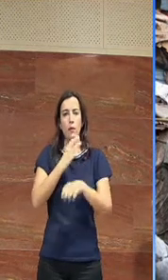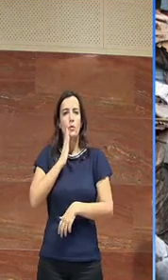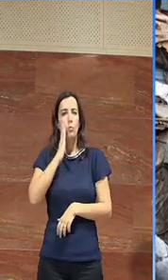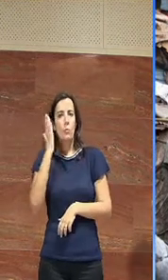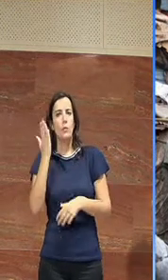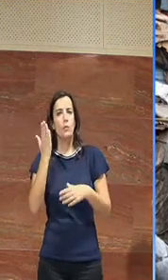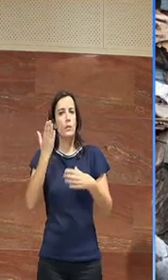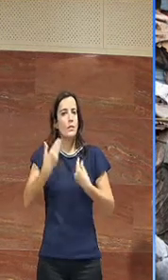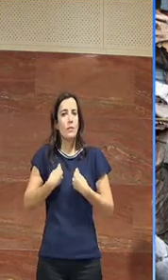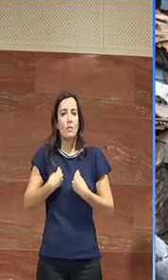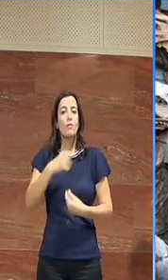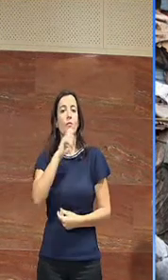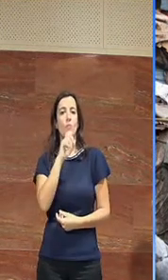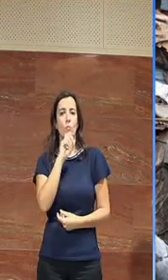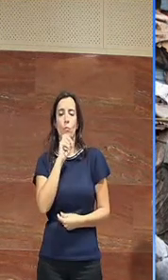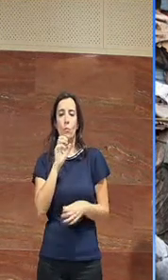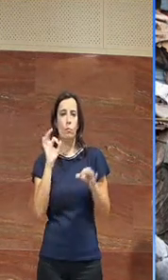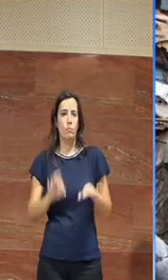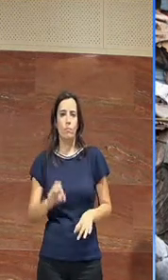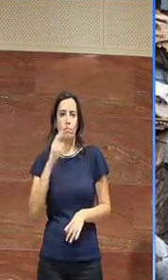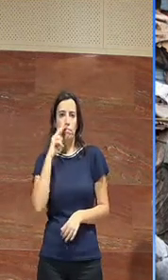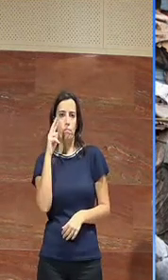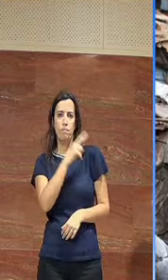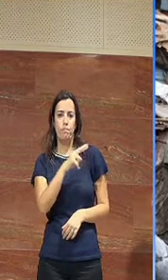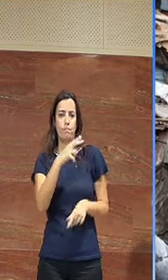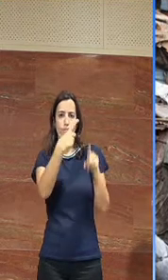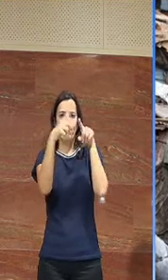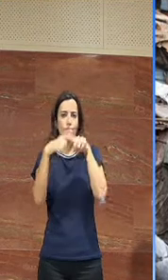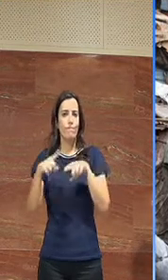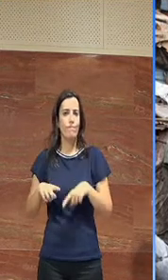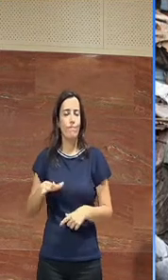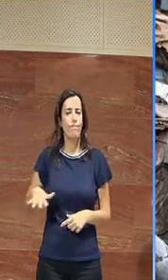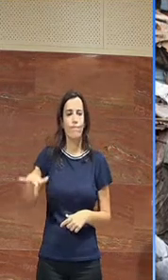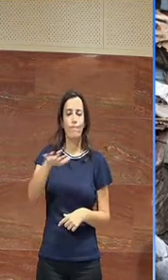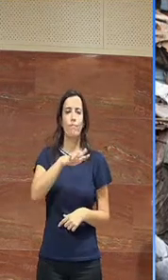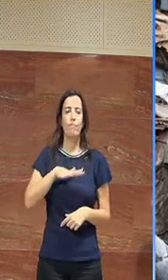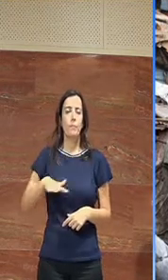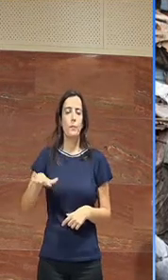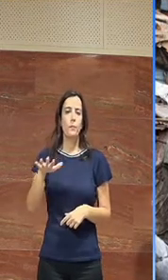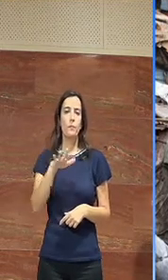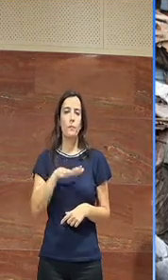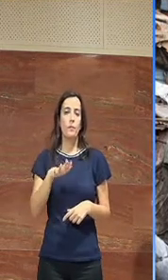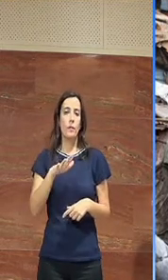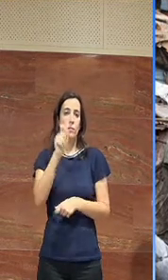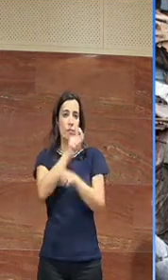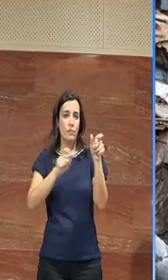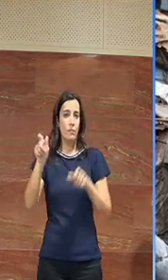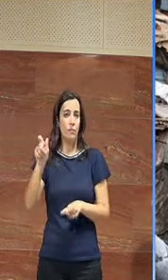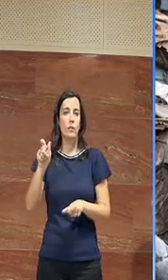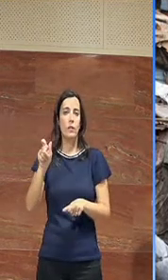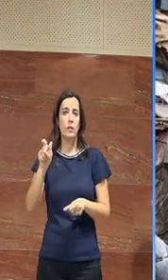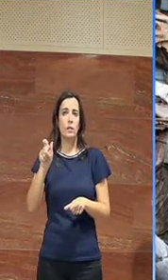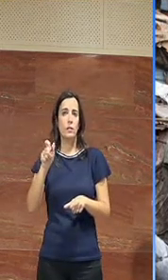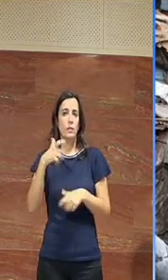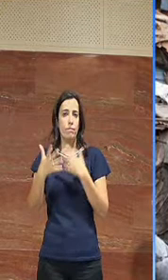vive alrededor de elementos donde realmente los seres humanos no